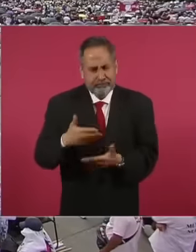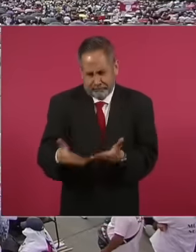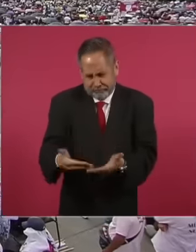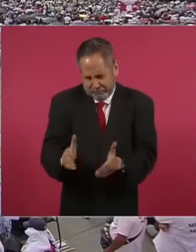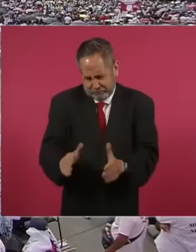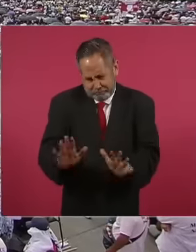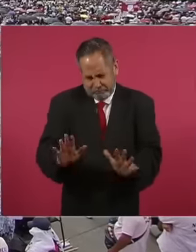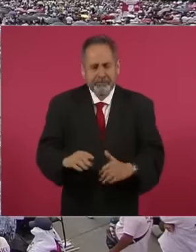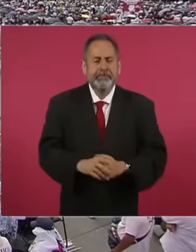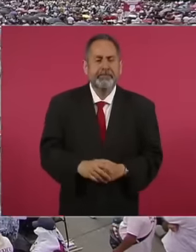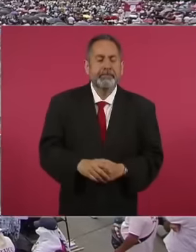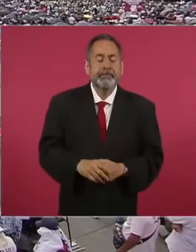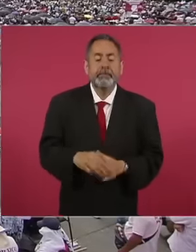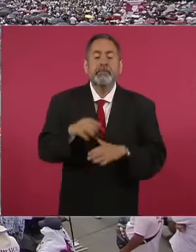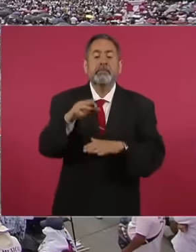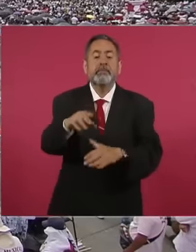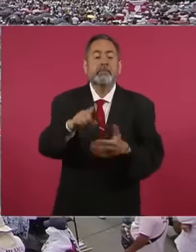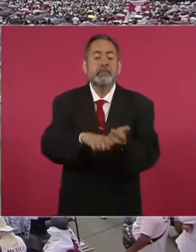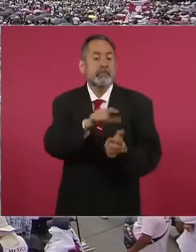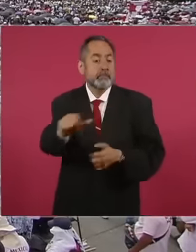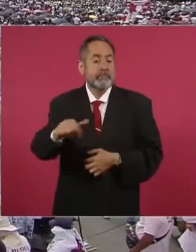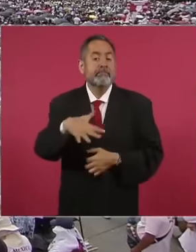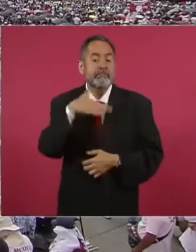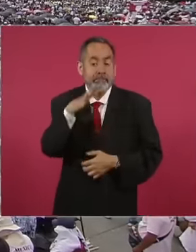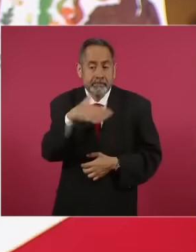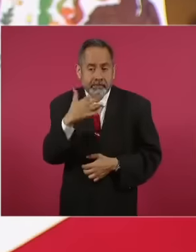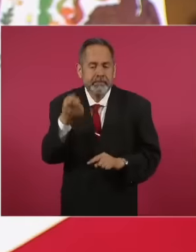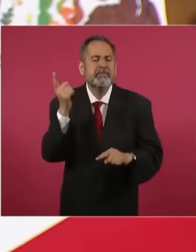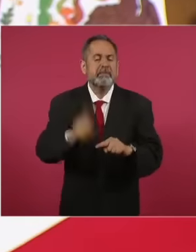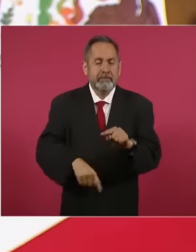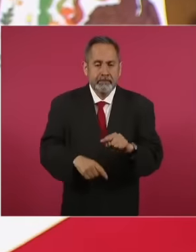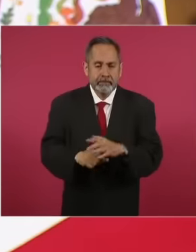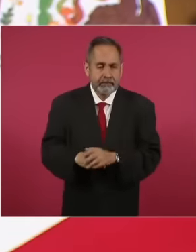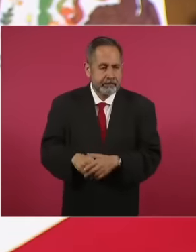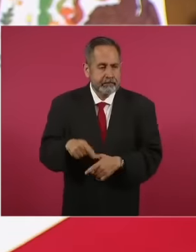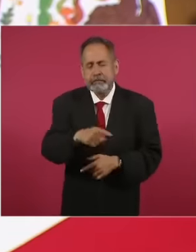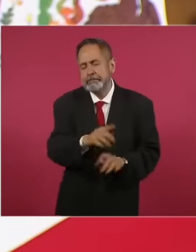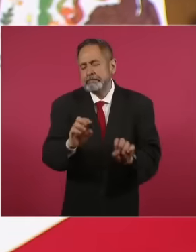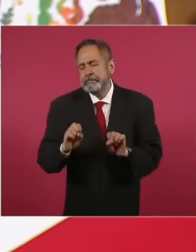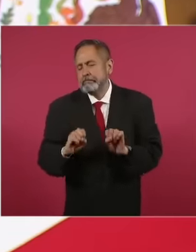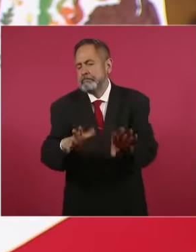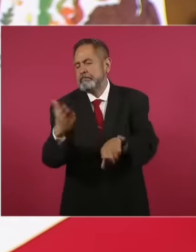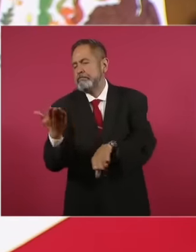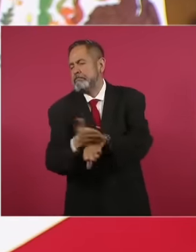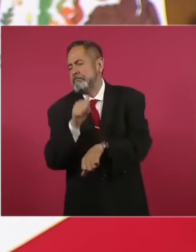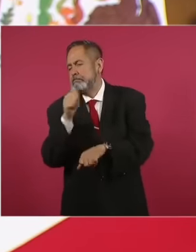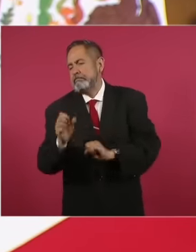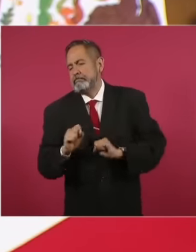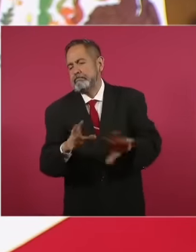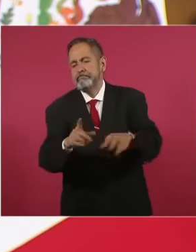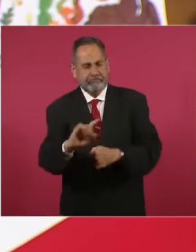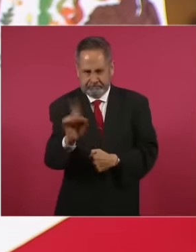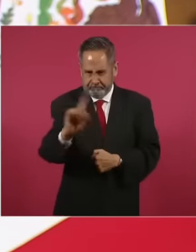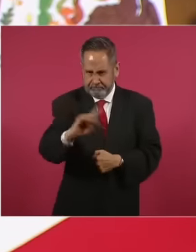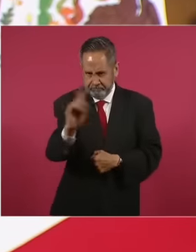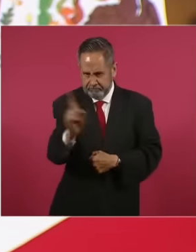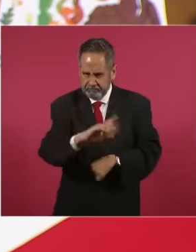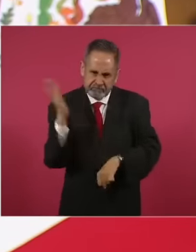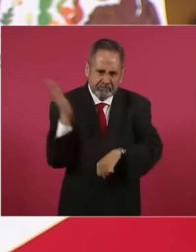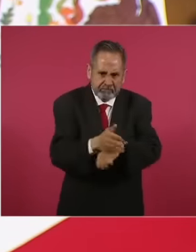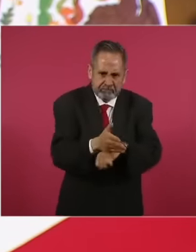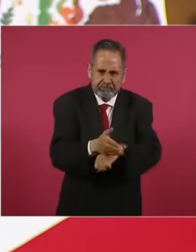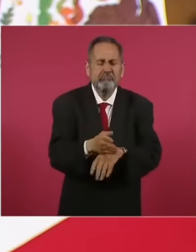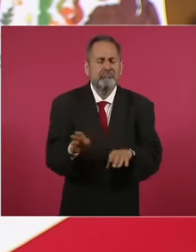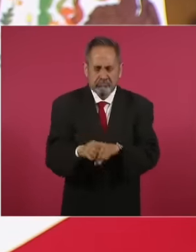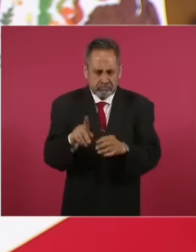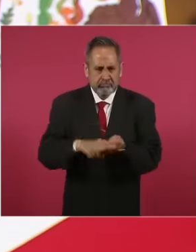Al igual que la corrupción, se ha combatido la impunidad. Y aún siendo